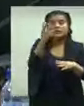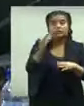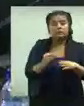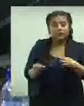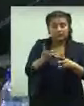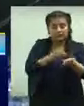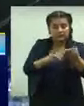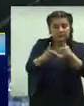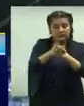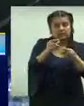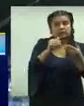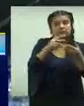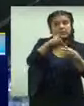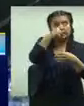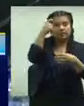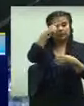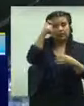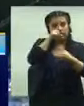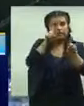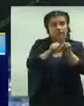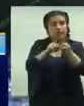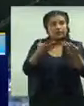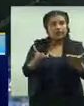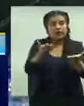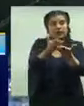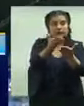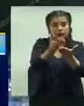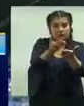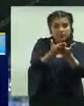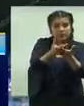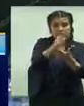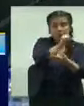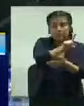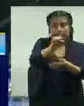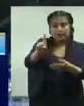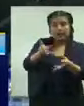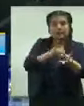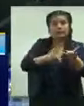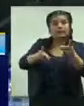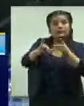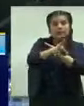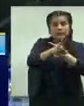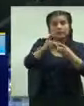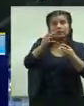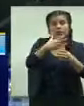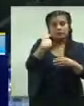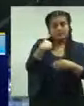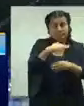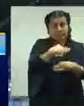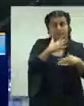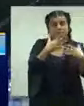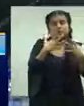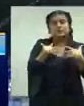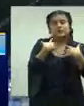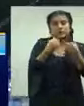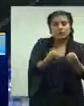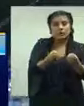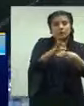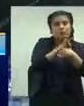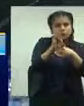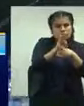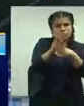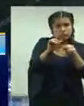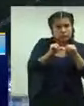último que usted acaba de mencionar, tenemos el requerimiento de cada unidad ejecutora para poder ellos seguir funcionando. Como usted lo